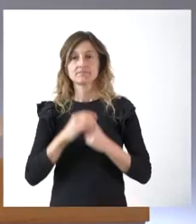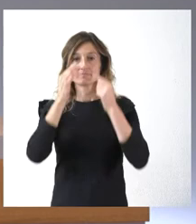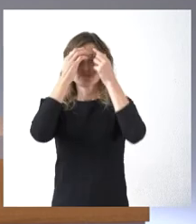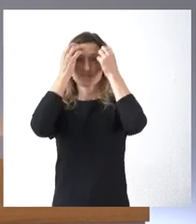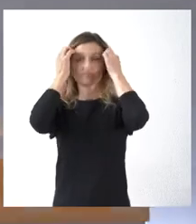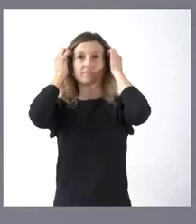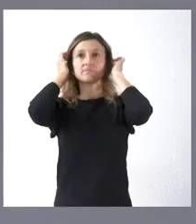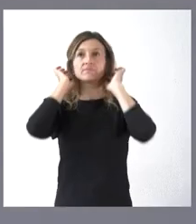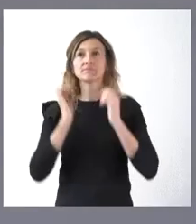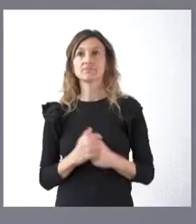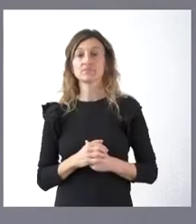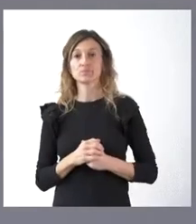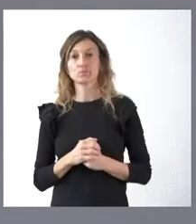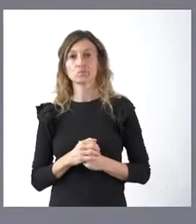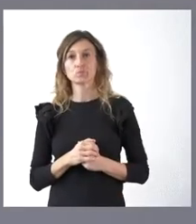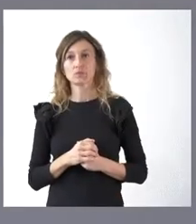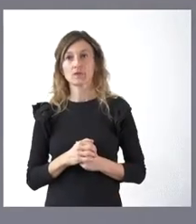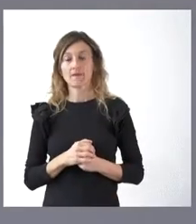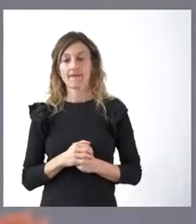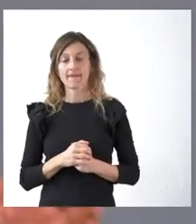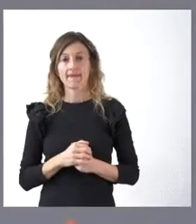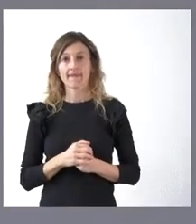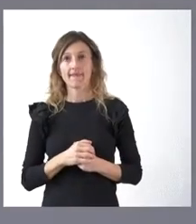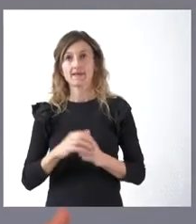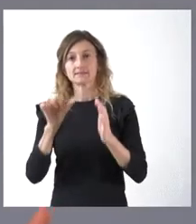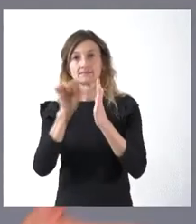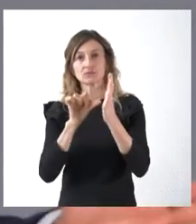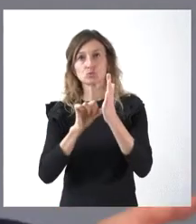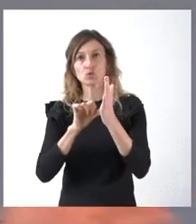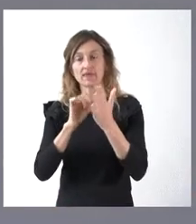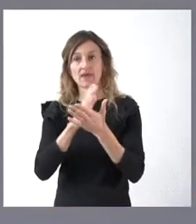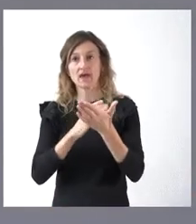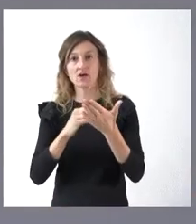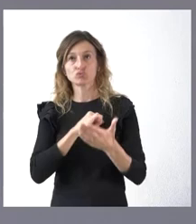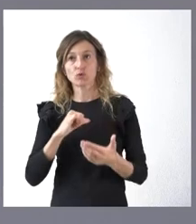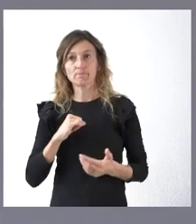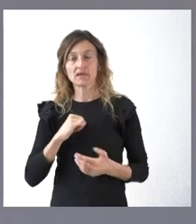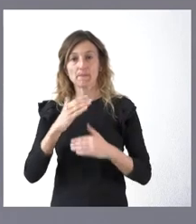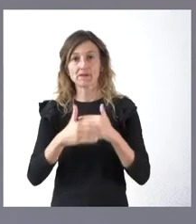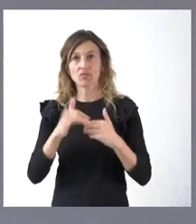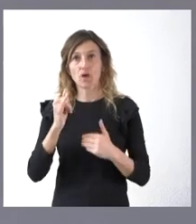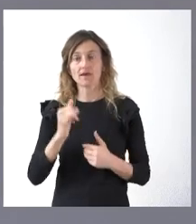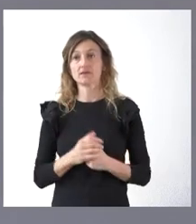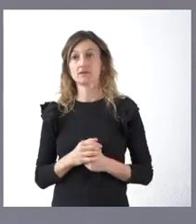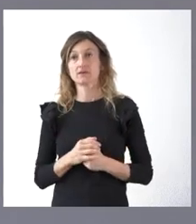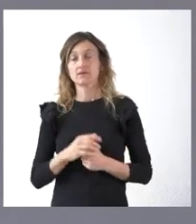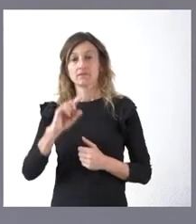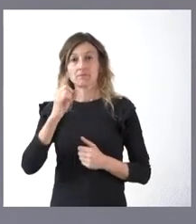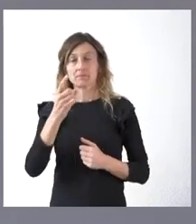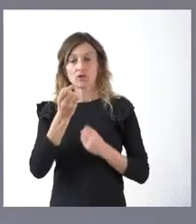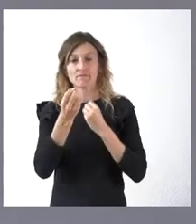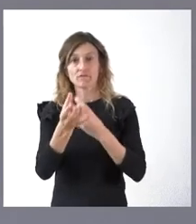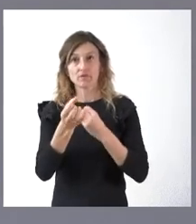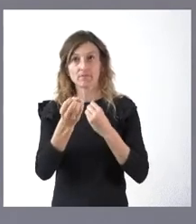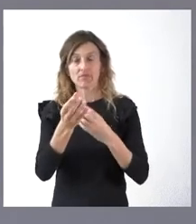bueno el plazo El Salto de autonomía saben ustedes que establece un plazo y lo establece porque sea un plazo posterior a conocer toda la información que